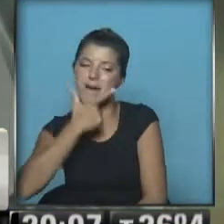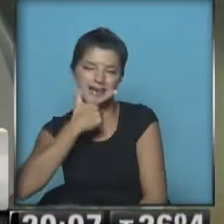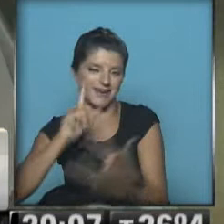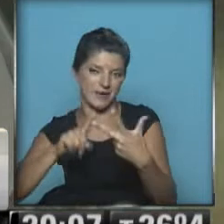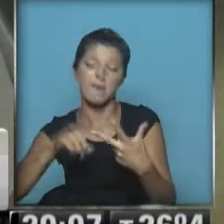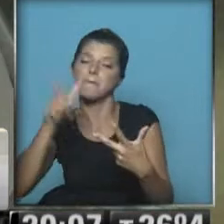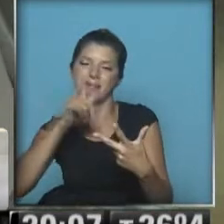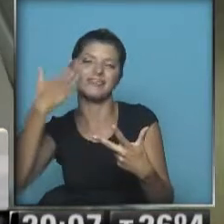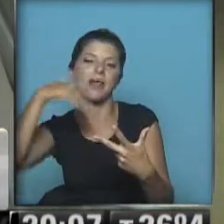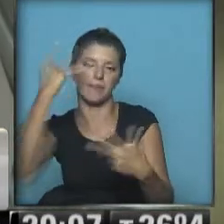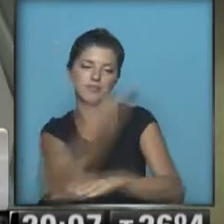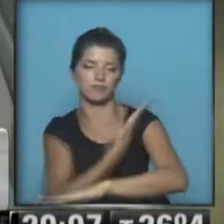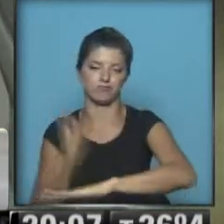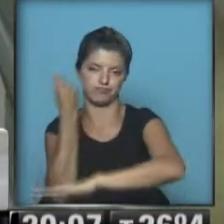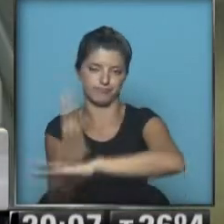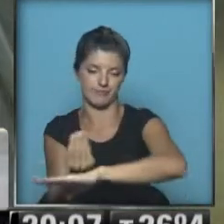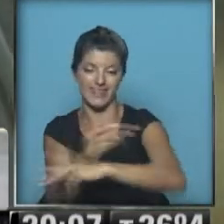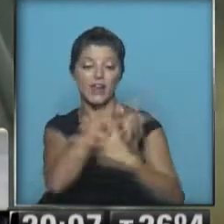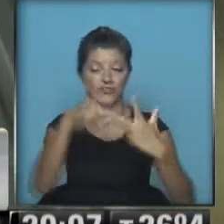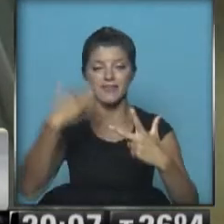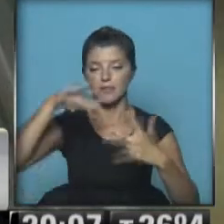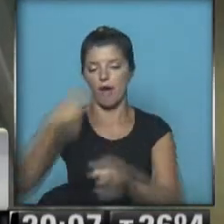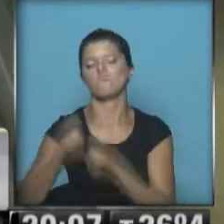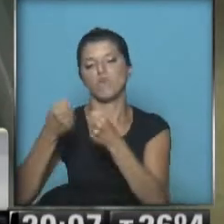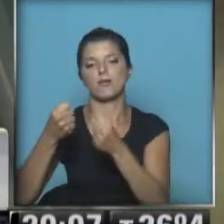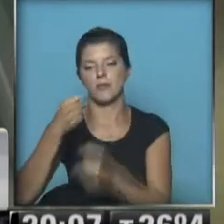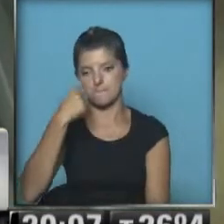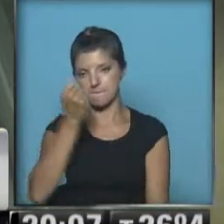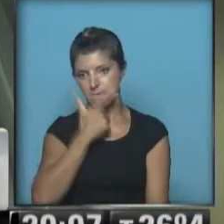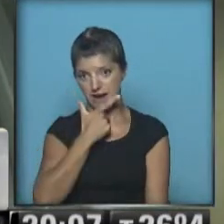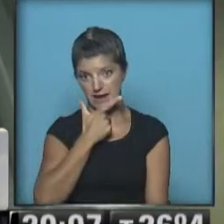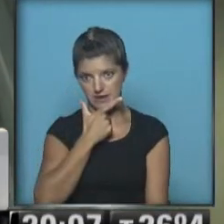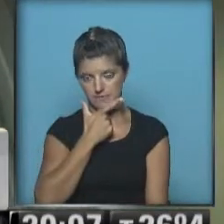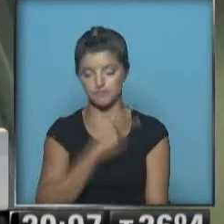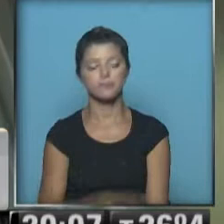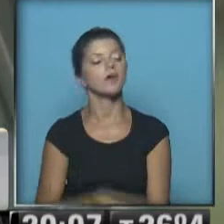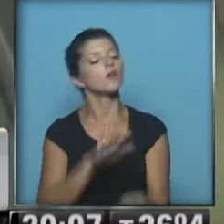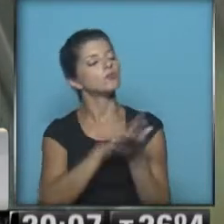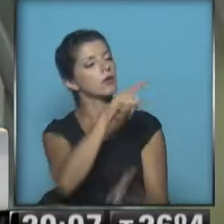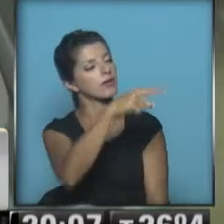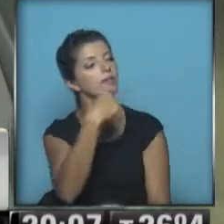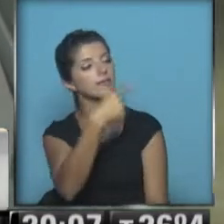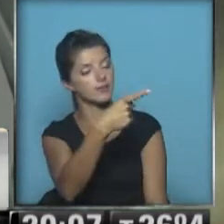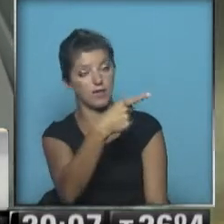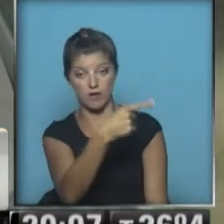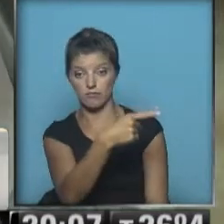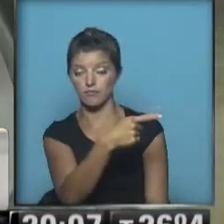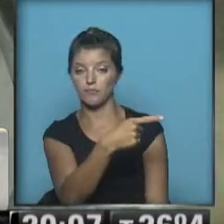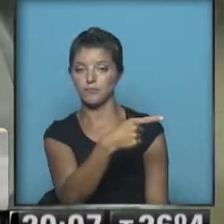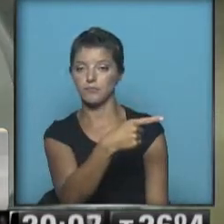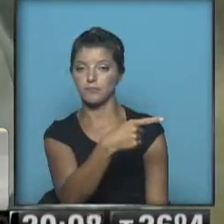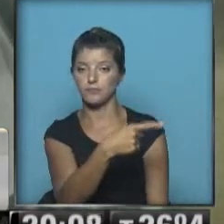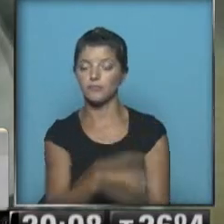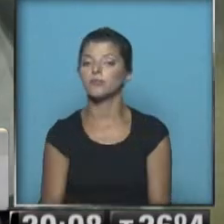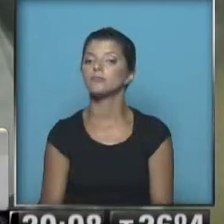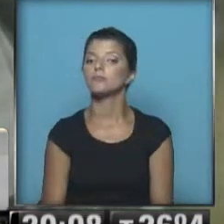candidato más instalado de los tres es Macri. Y con respecto a lo que decía Ignacio recién, no solamente